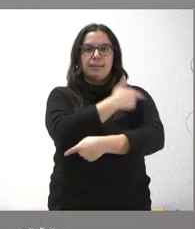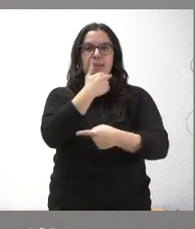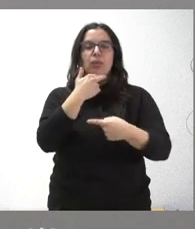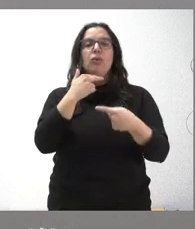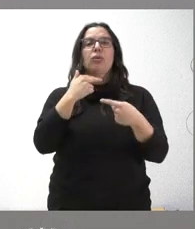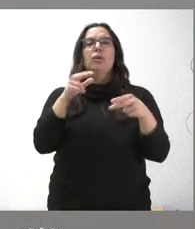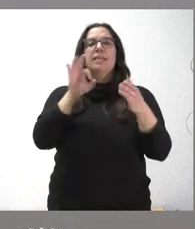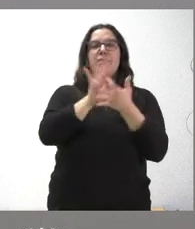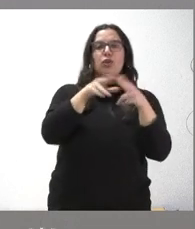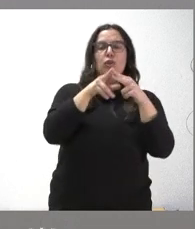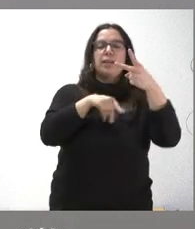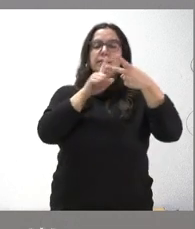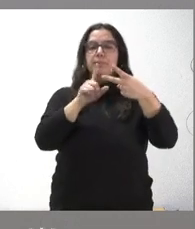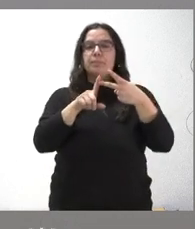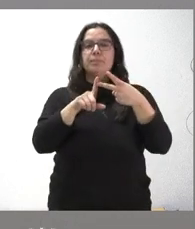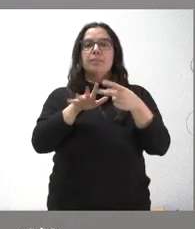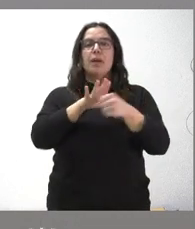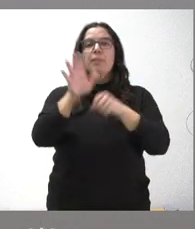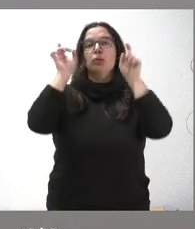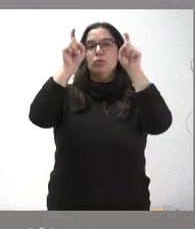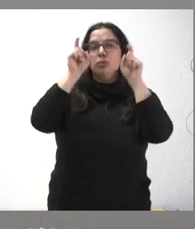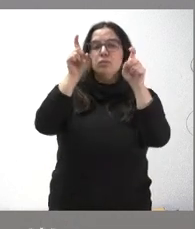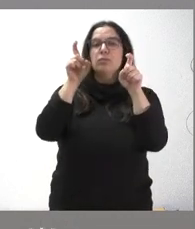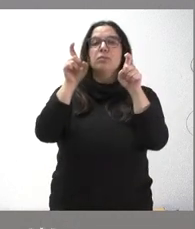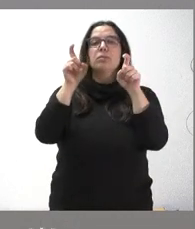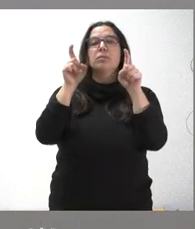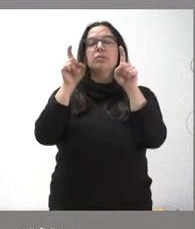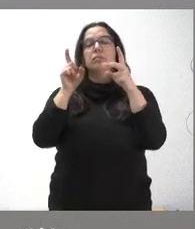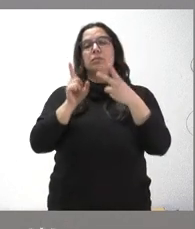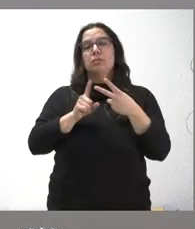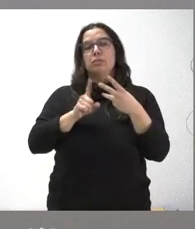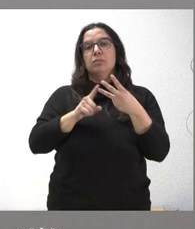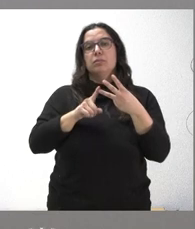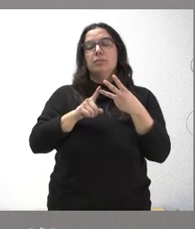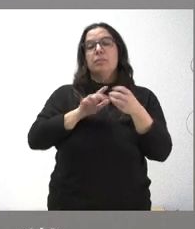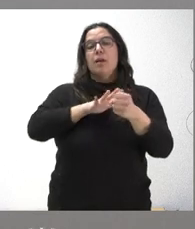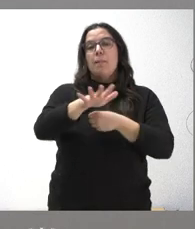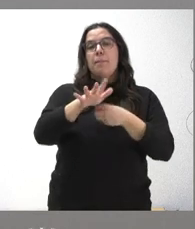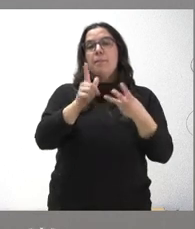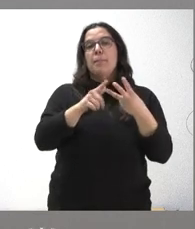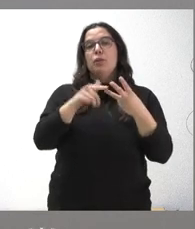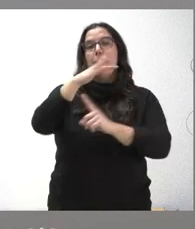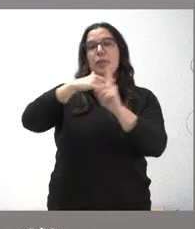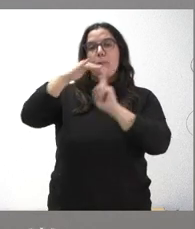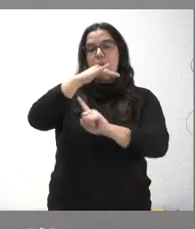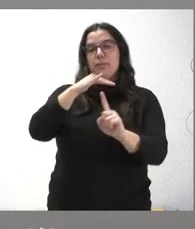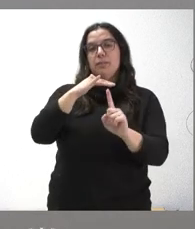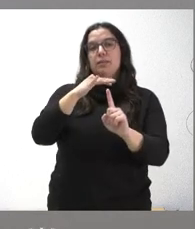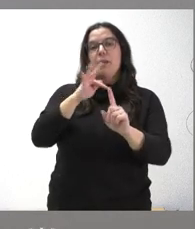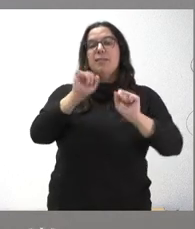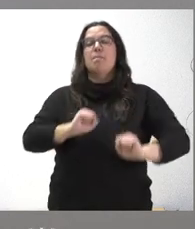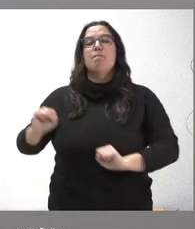servicios sociales el ámbito docente y educativo y el ámbito del medio ambiente y la